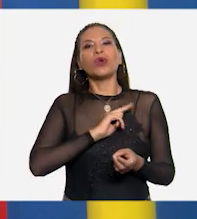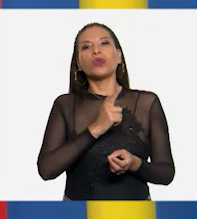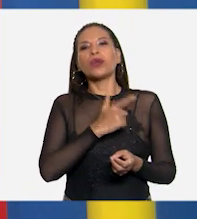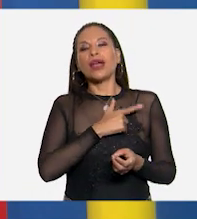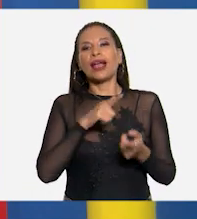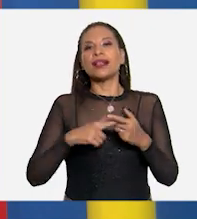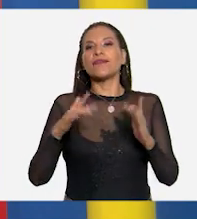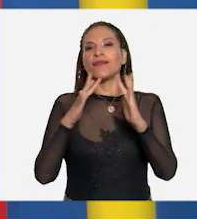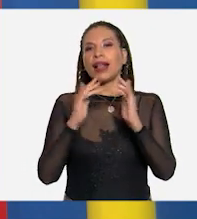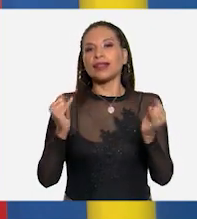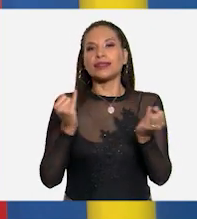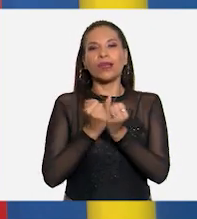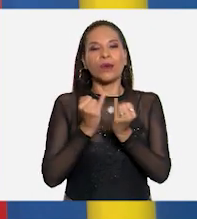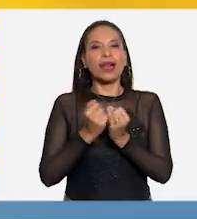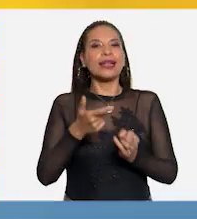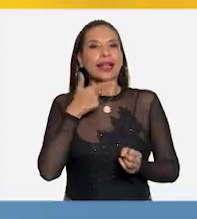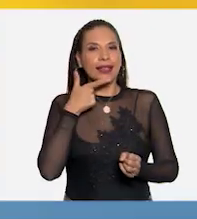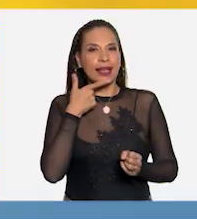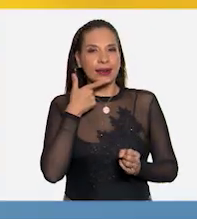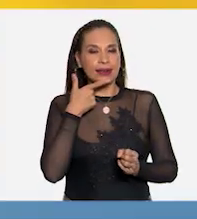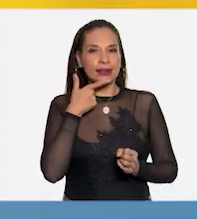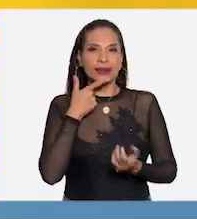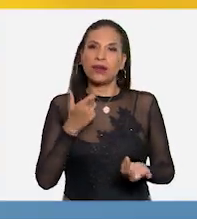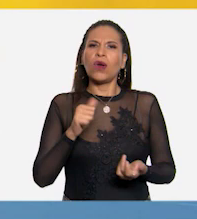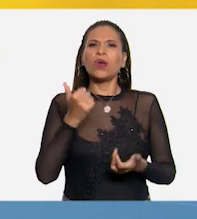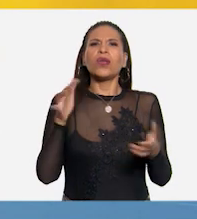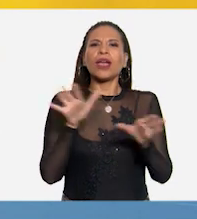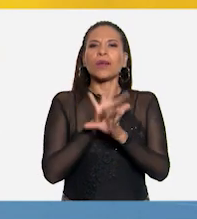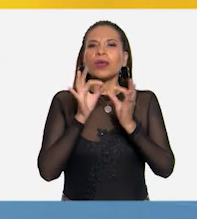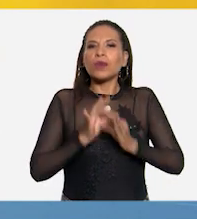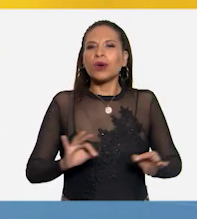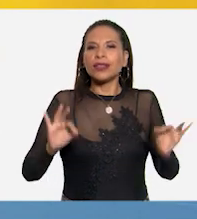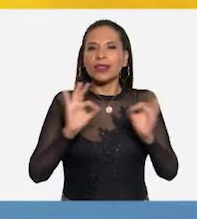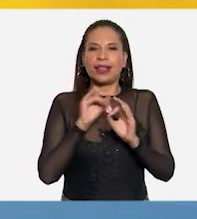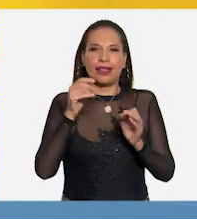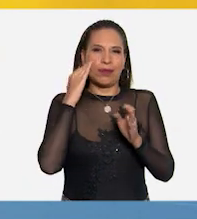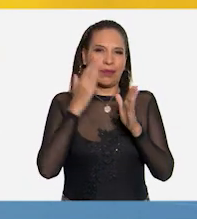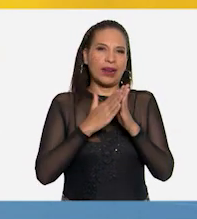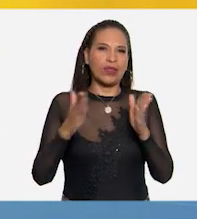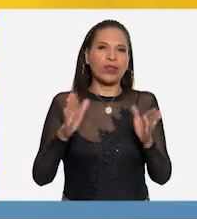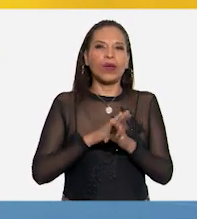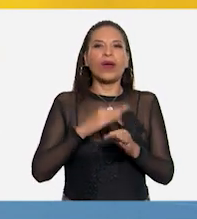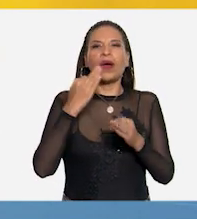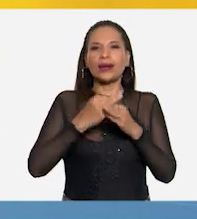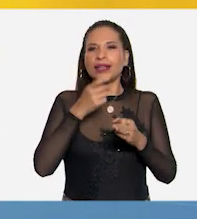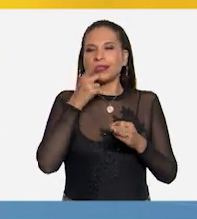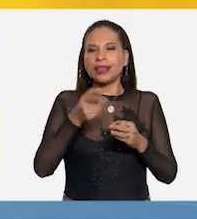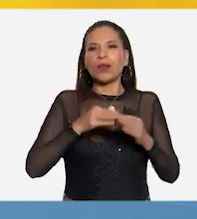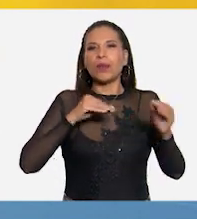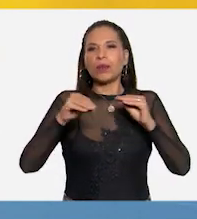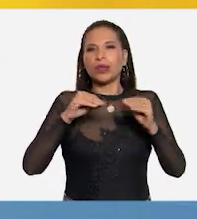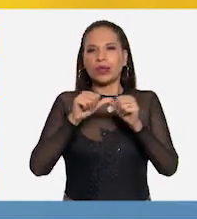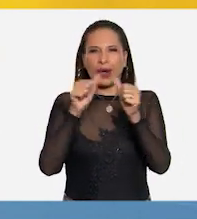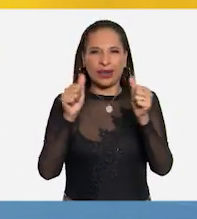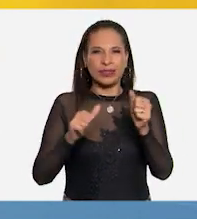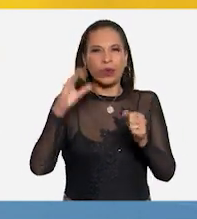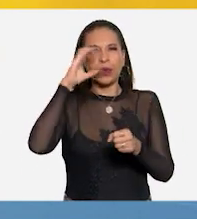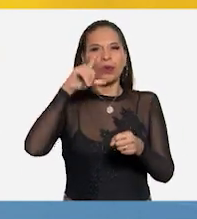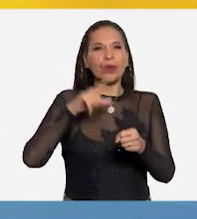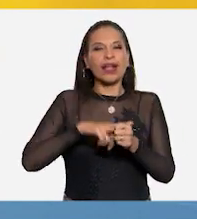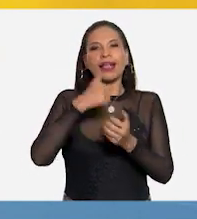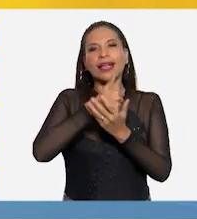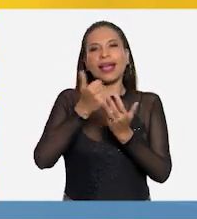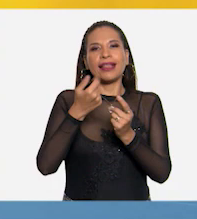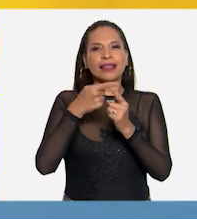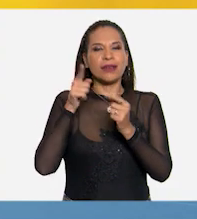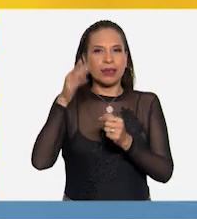la de Francia y la de Inglaterra. Otro cambio importante del periodo fue el ya mencionado movimiento artístico y cultural